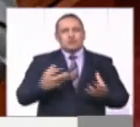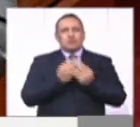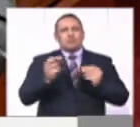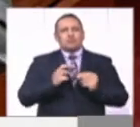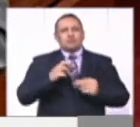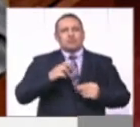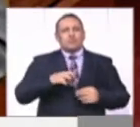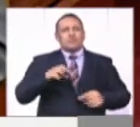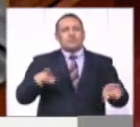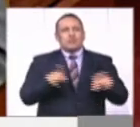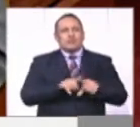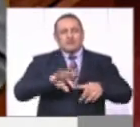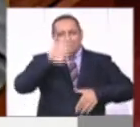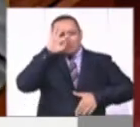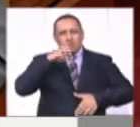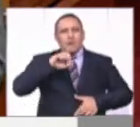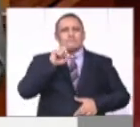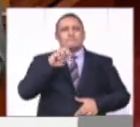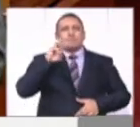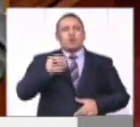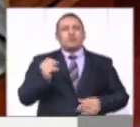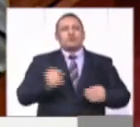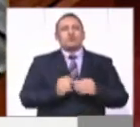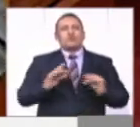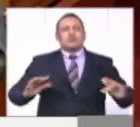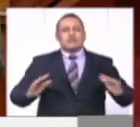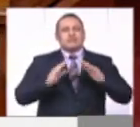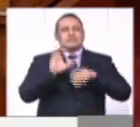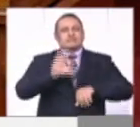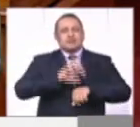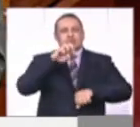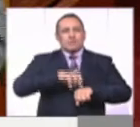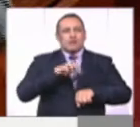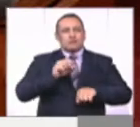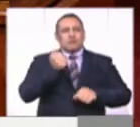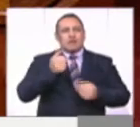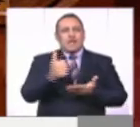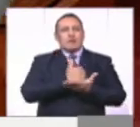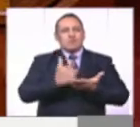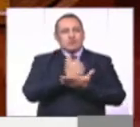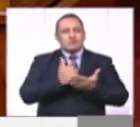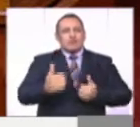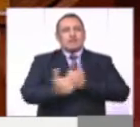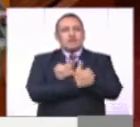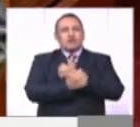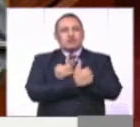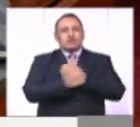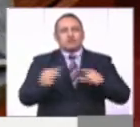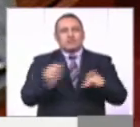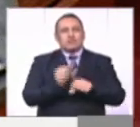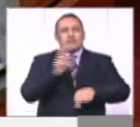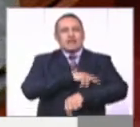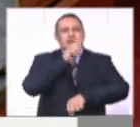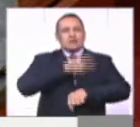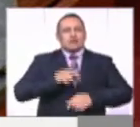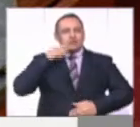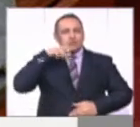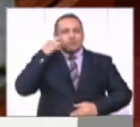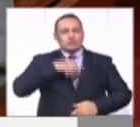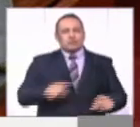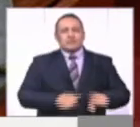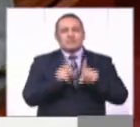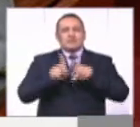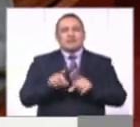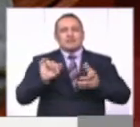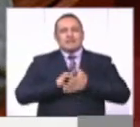plomo niños en cerro de Pasco en apuri en ayacucho en la región de puno ahora